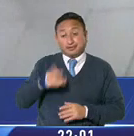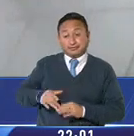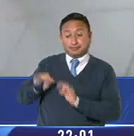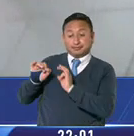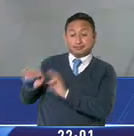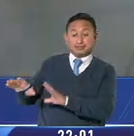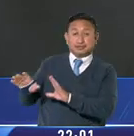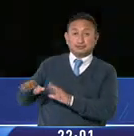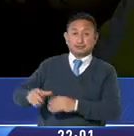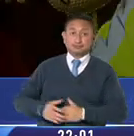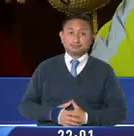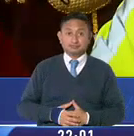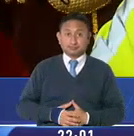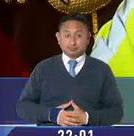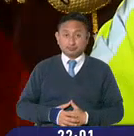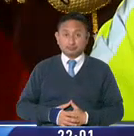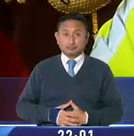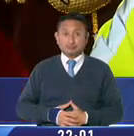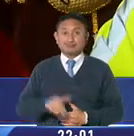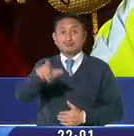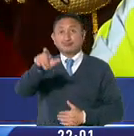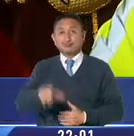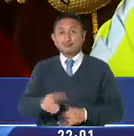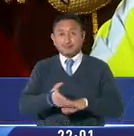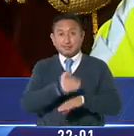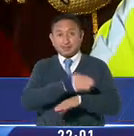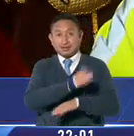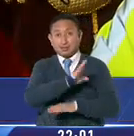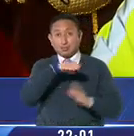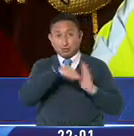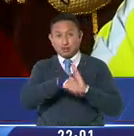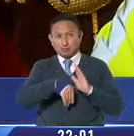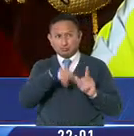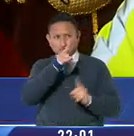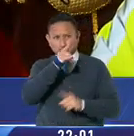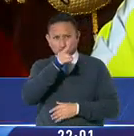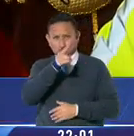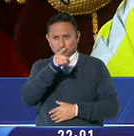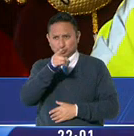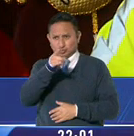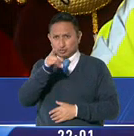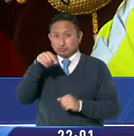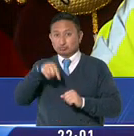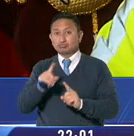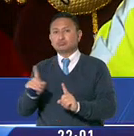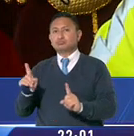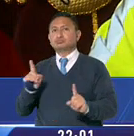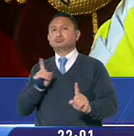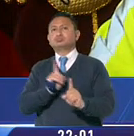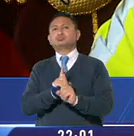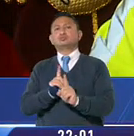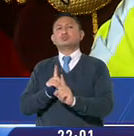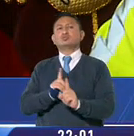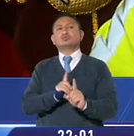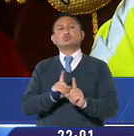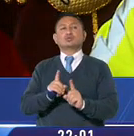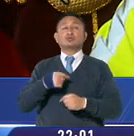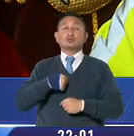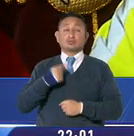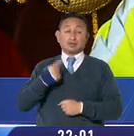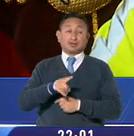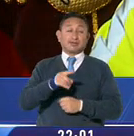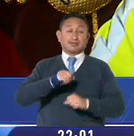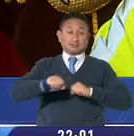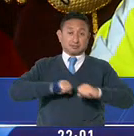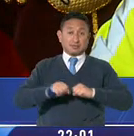cartera. Les perfilan a sus víctimas en el banco, se ponen a las colas, aparentando como que van a hacer algún tipo